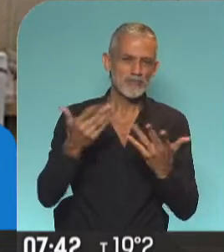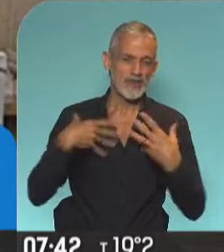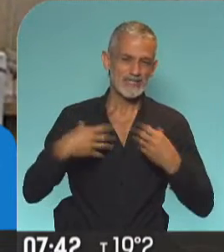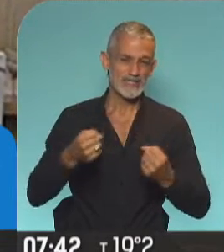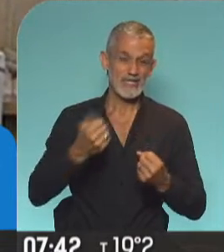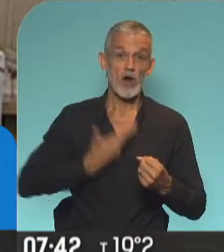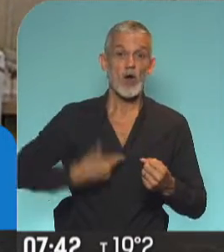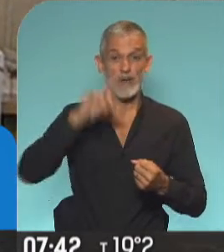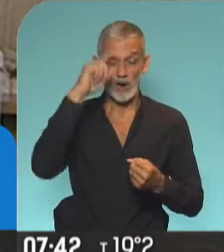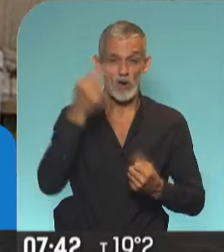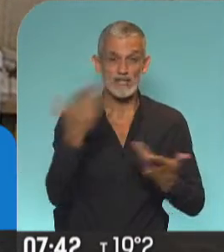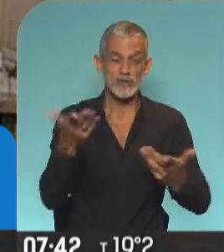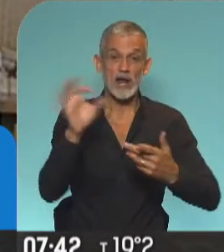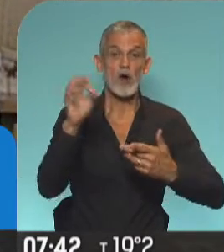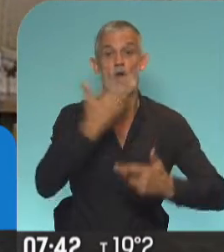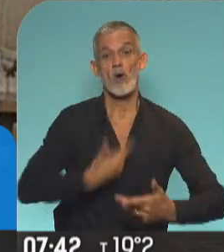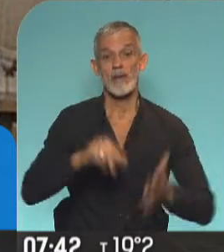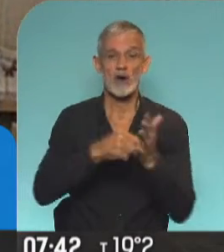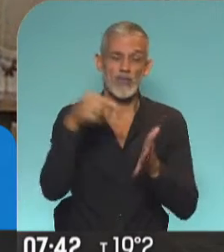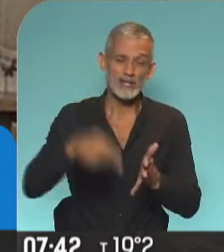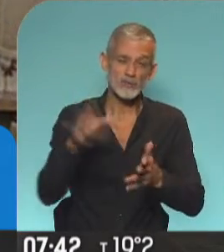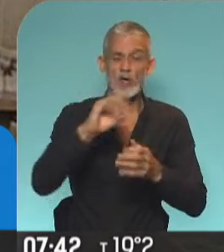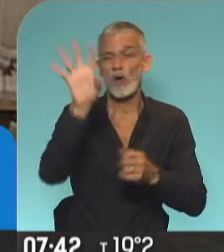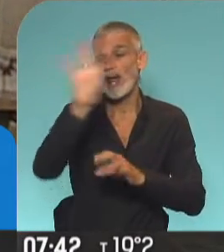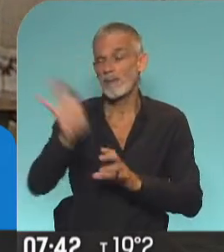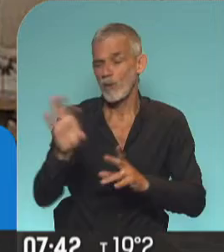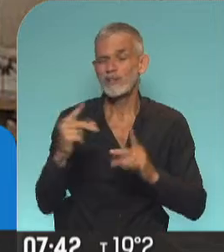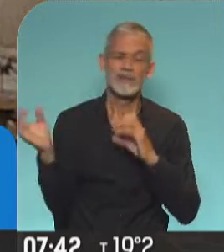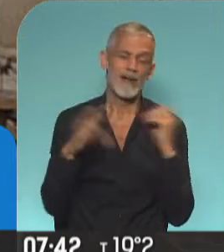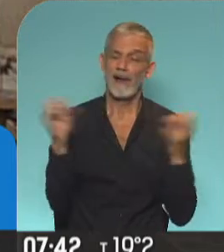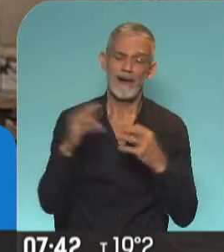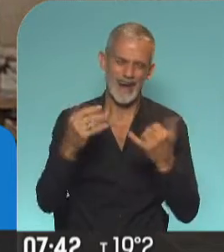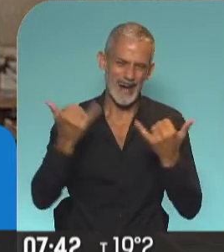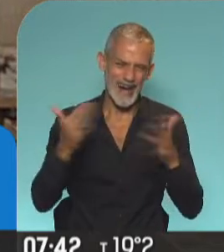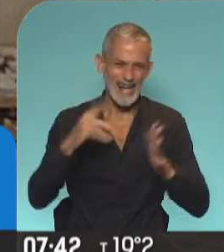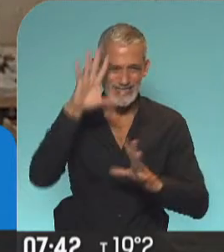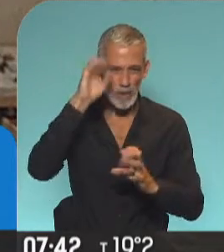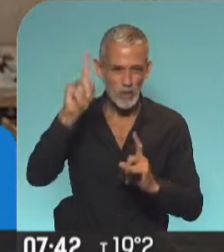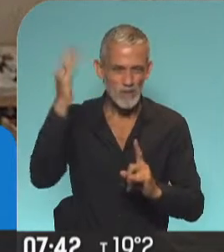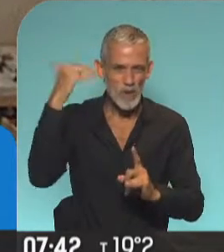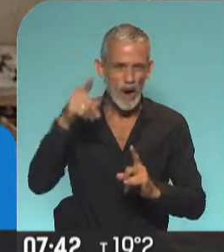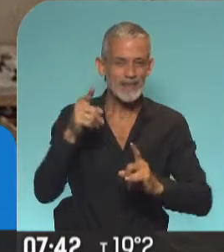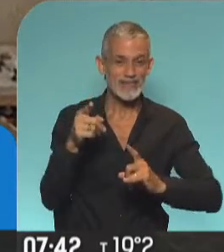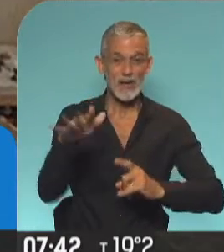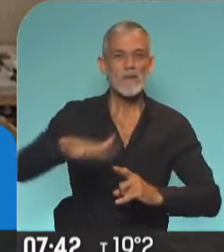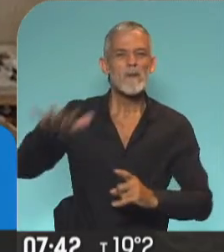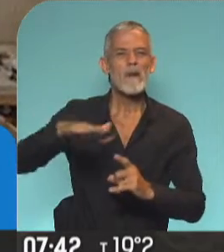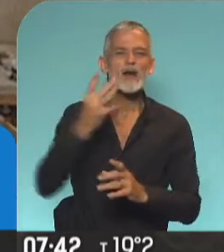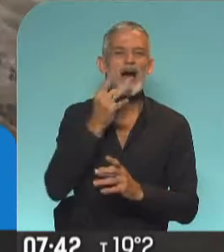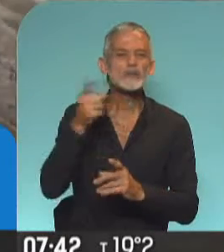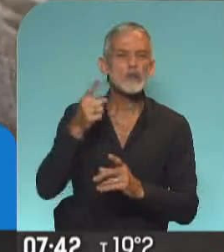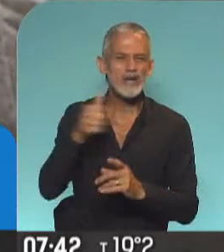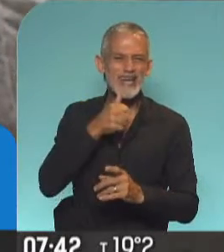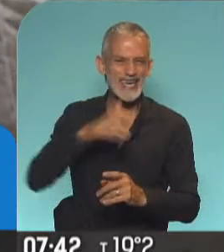gobierno nacional, el gobierno de la ciudad, la provincia. ¿Se acuerdan cuando hubo el aislamiento del barrio de Azul en Quilmes,